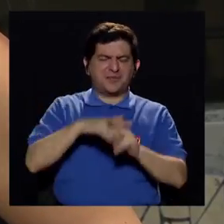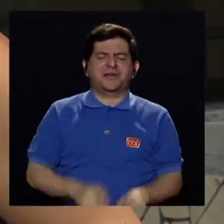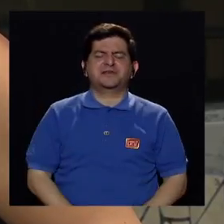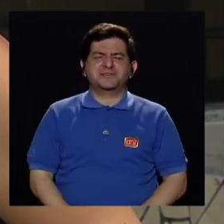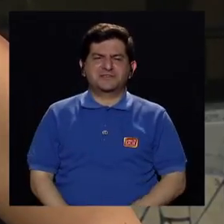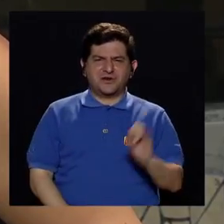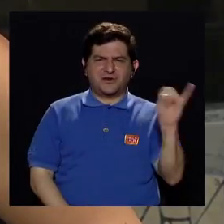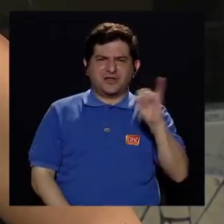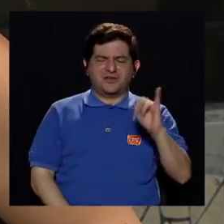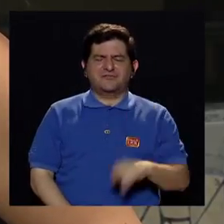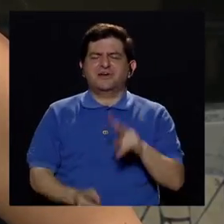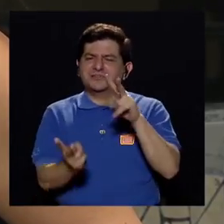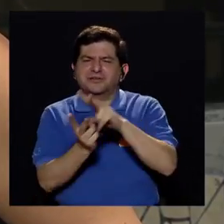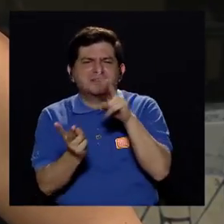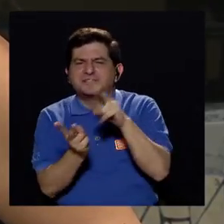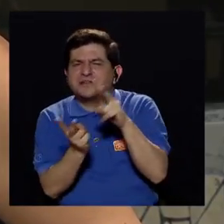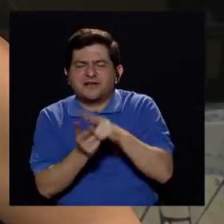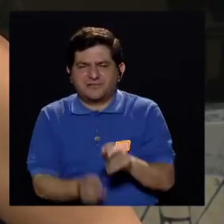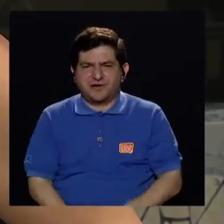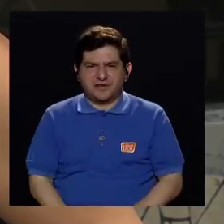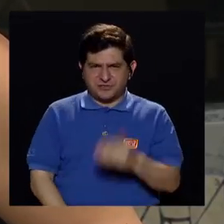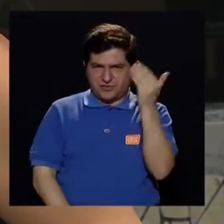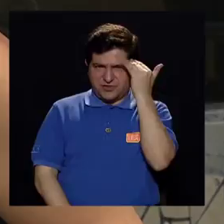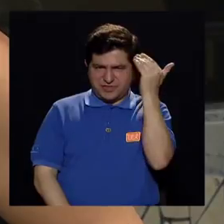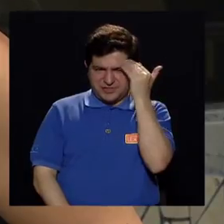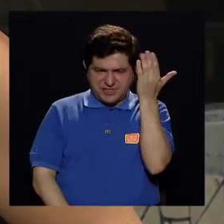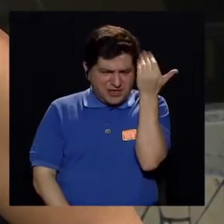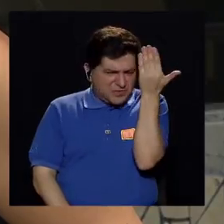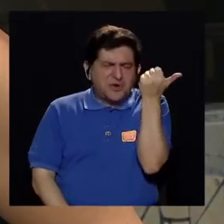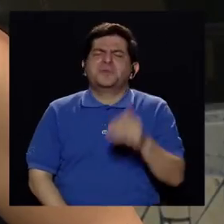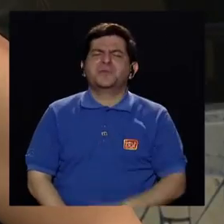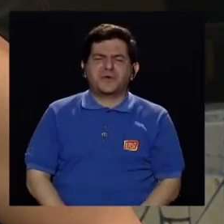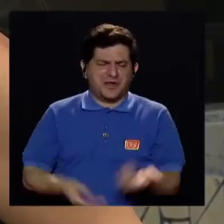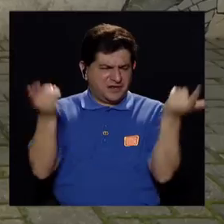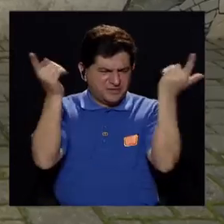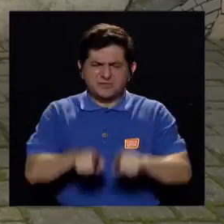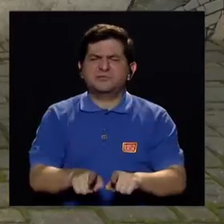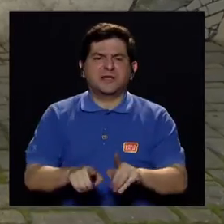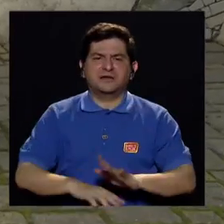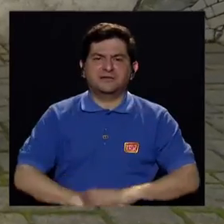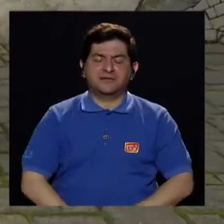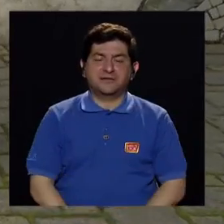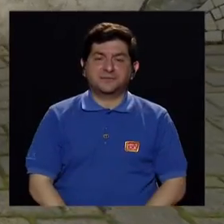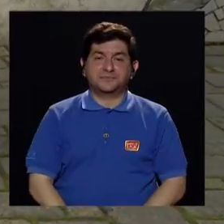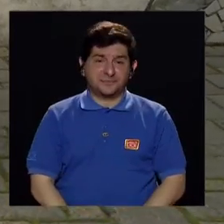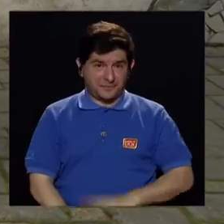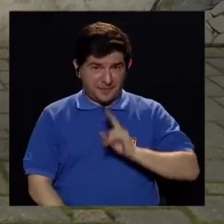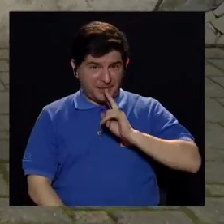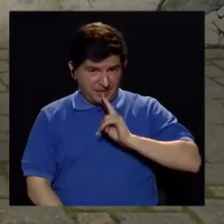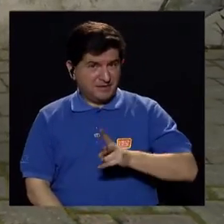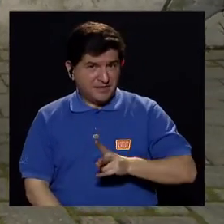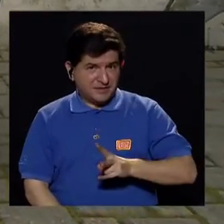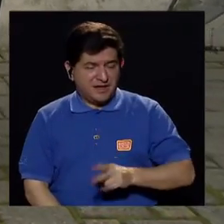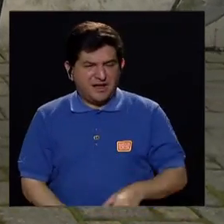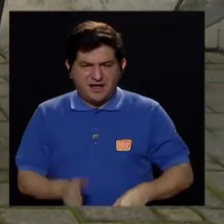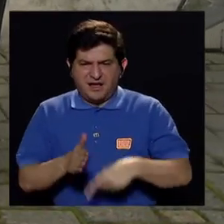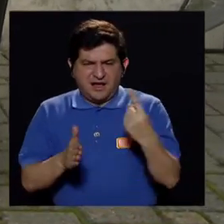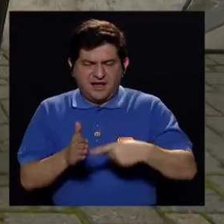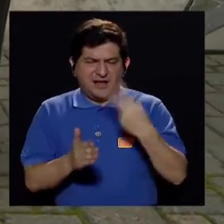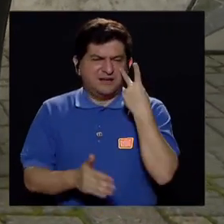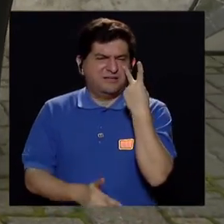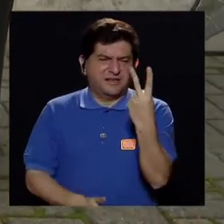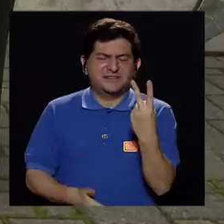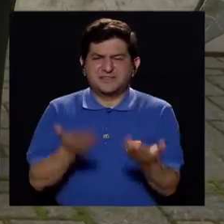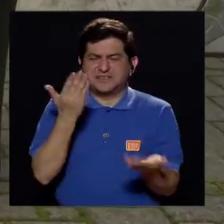transmisión sexual? Que nos queden claras las razones, ¿por qué se presentan? Realmente es, a veces lo vemos como